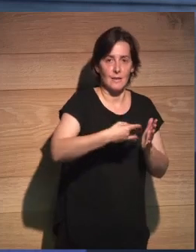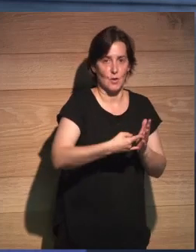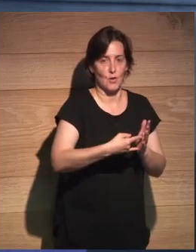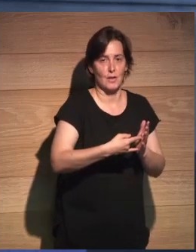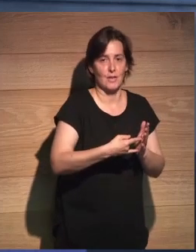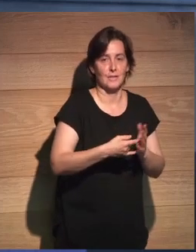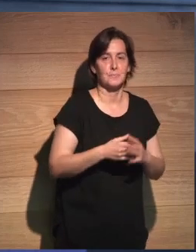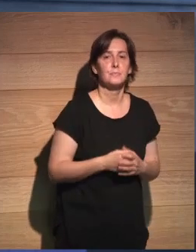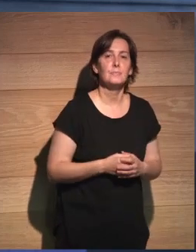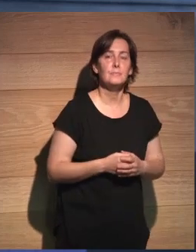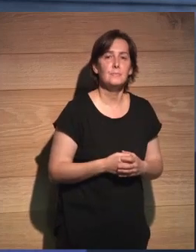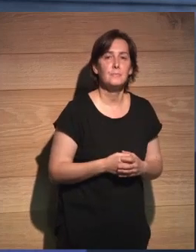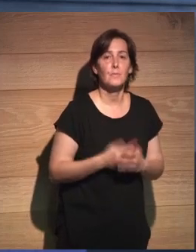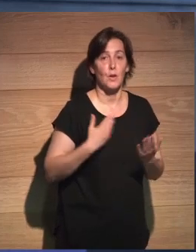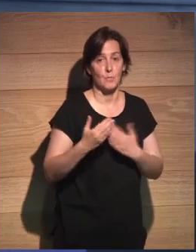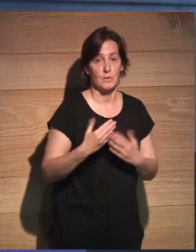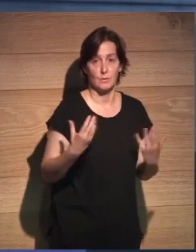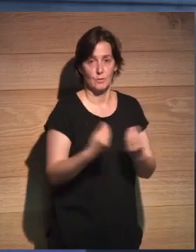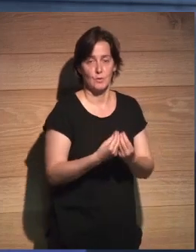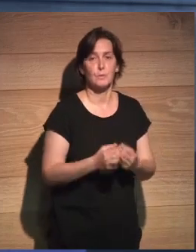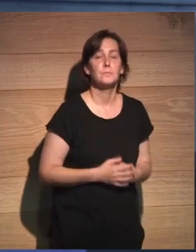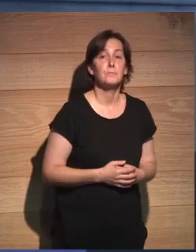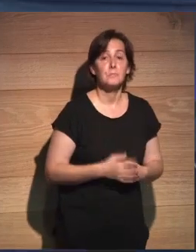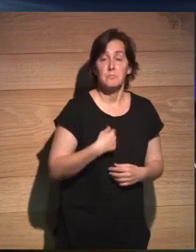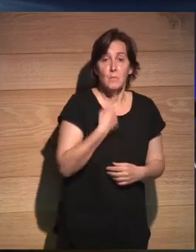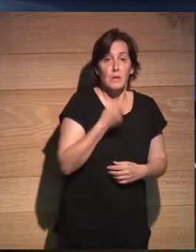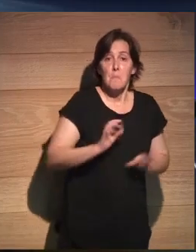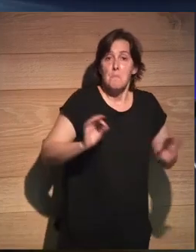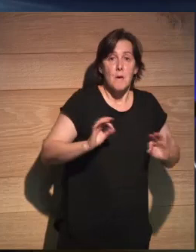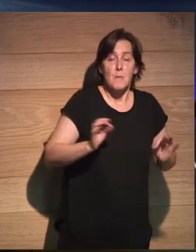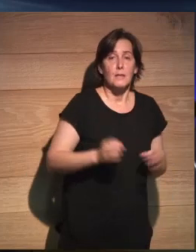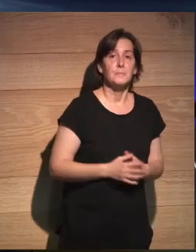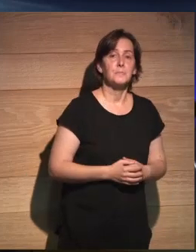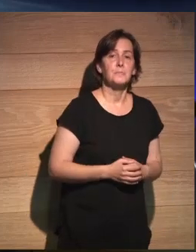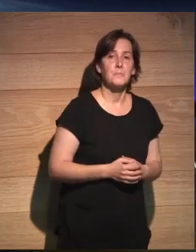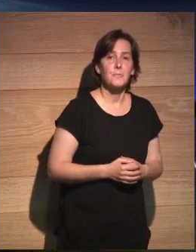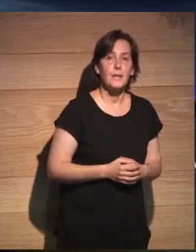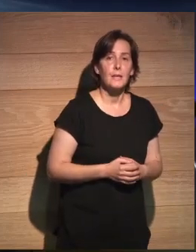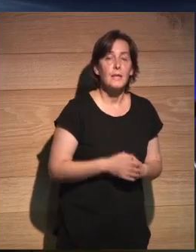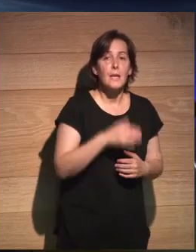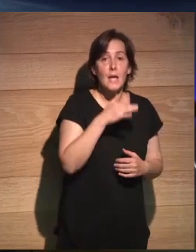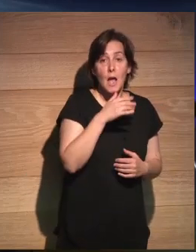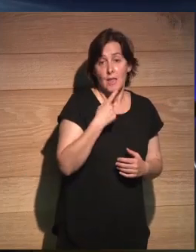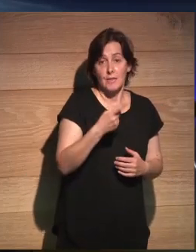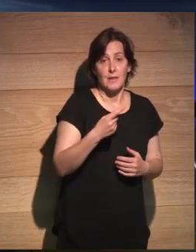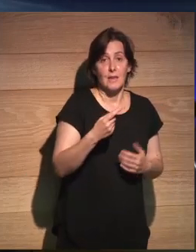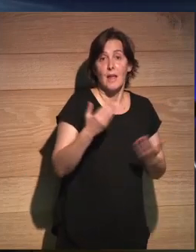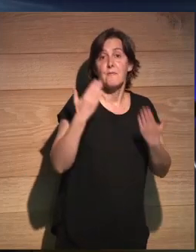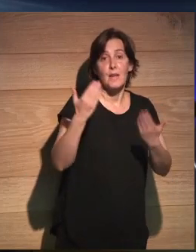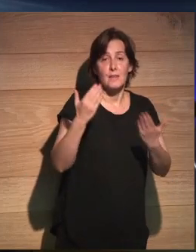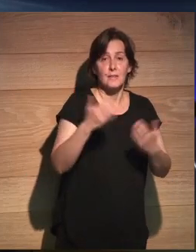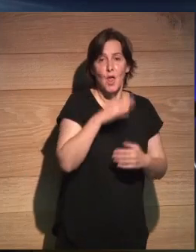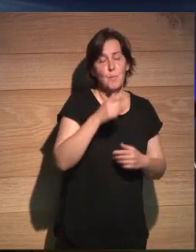repositorio que es The Conversation. Por mi parte nada más, Simplemente felicitaros en